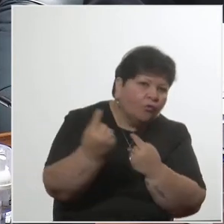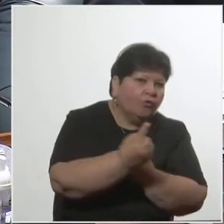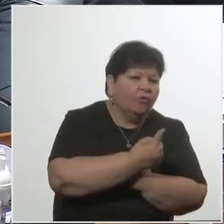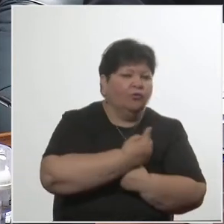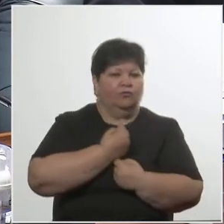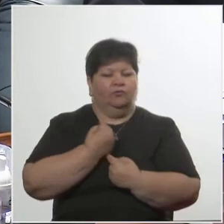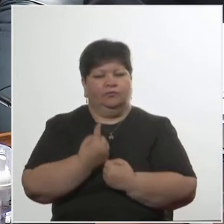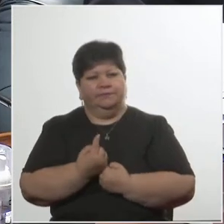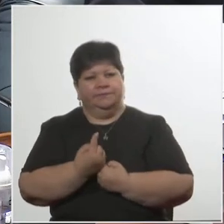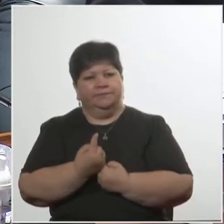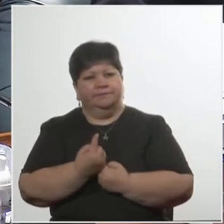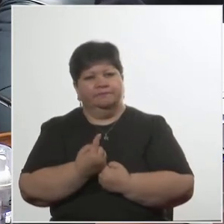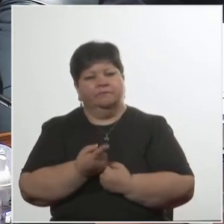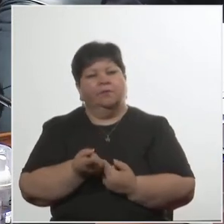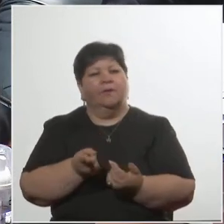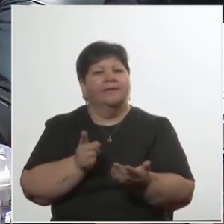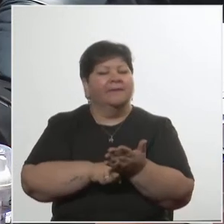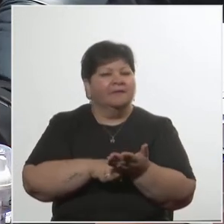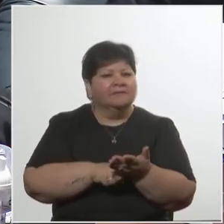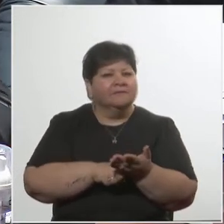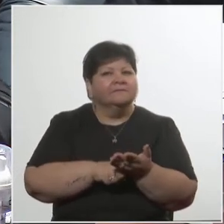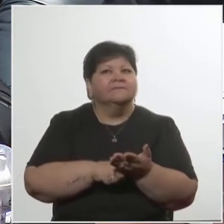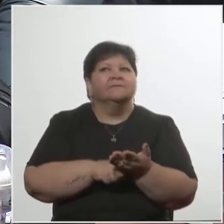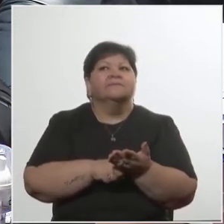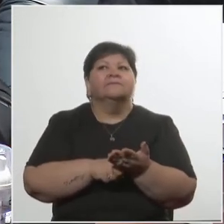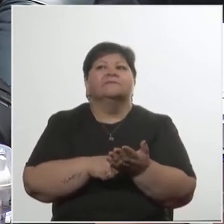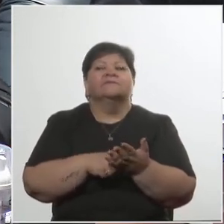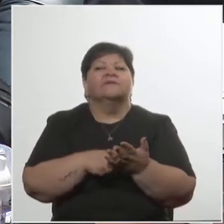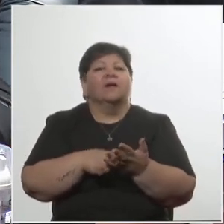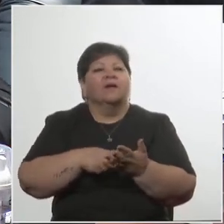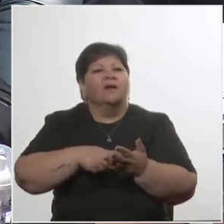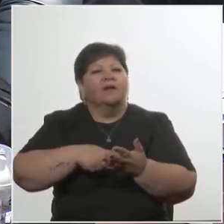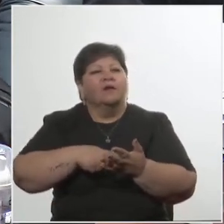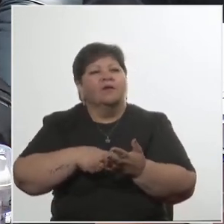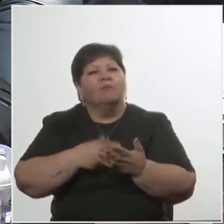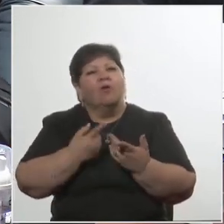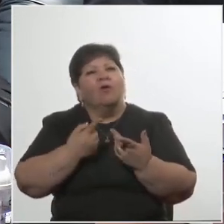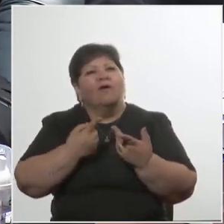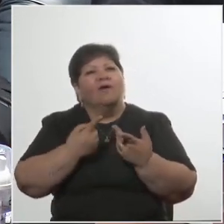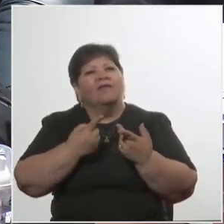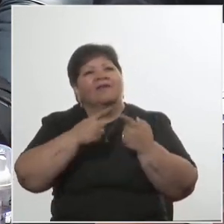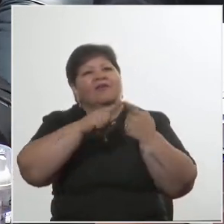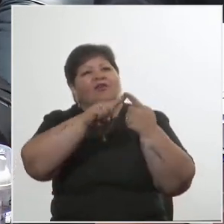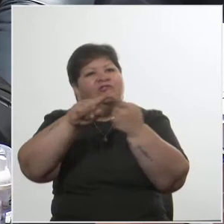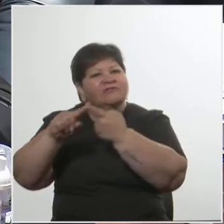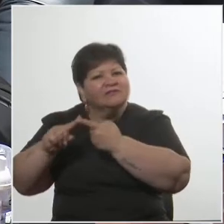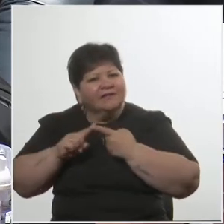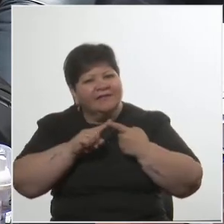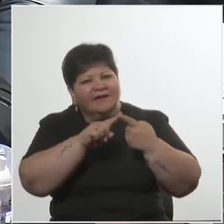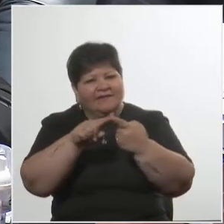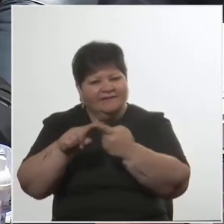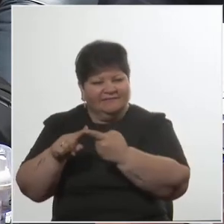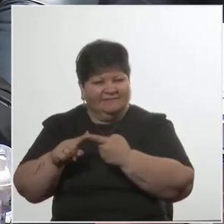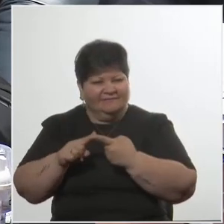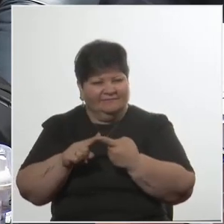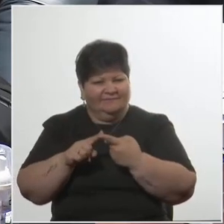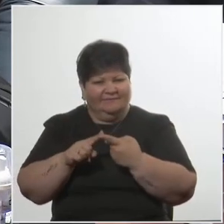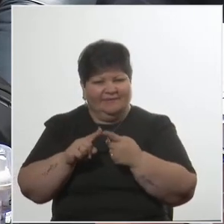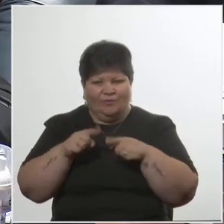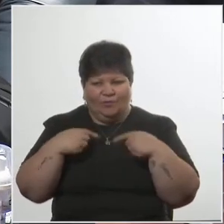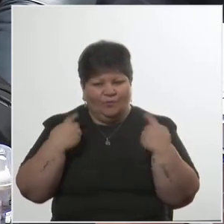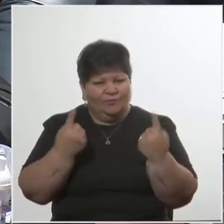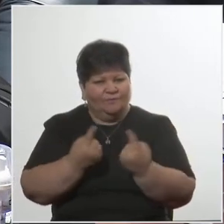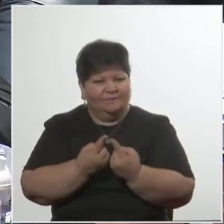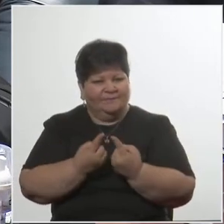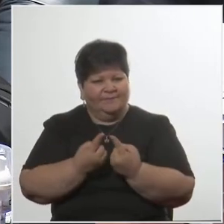en el sentido profundo de la reconciliación Esta puede ser una parte la